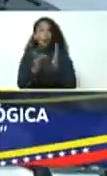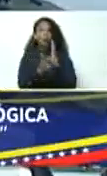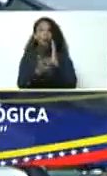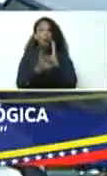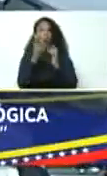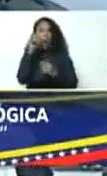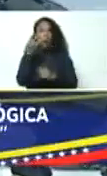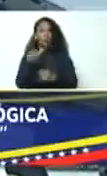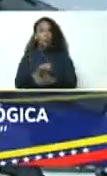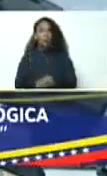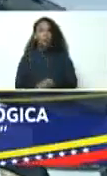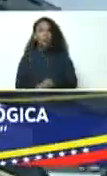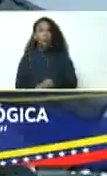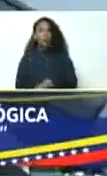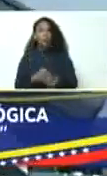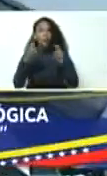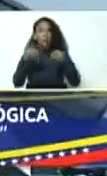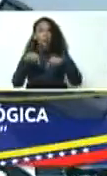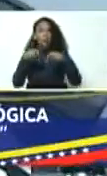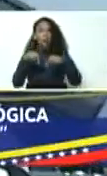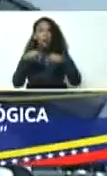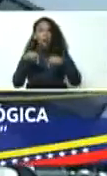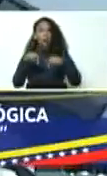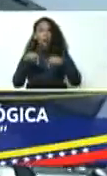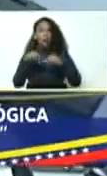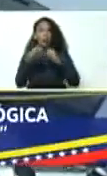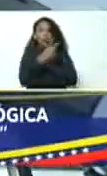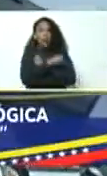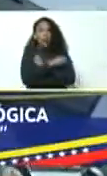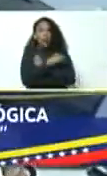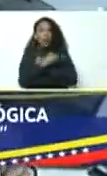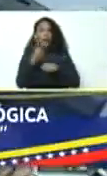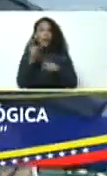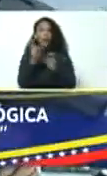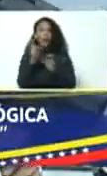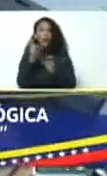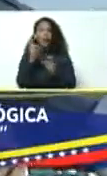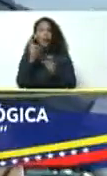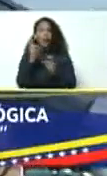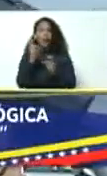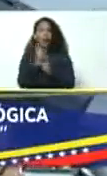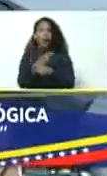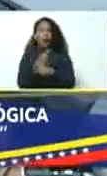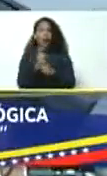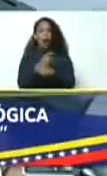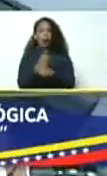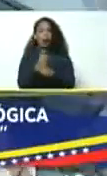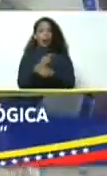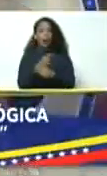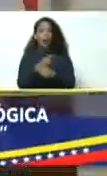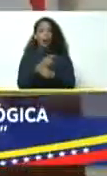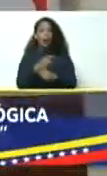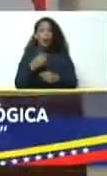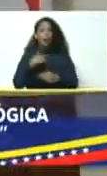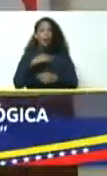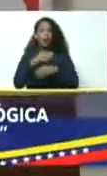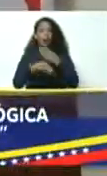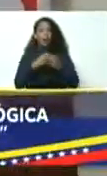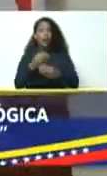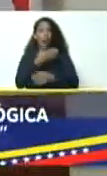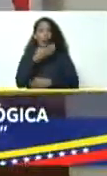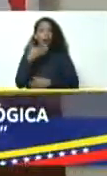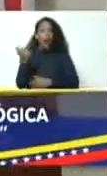Alinson Graterol. Desde aquí, desde el Hospital Oncológico Padre Machado, con mi equipo laboral, brindamos lo mejor de lo mejor.